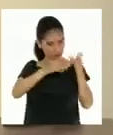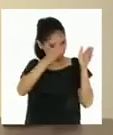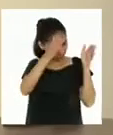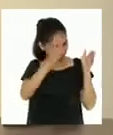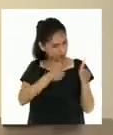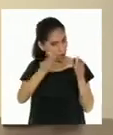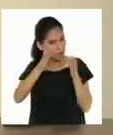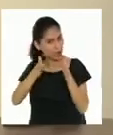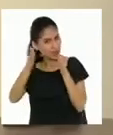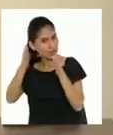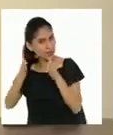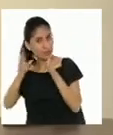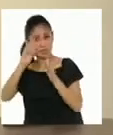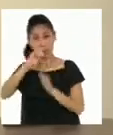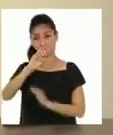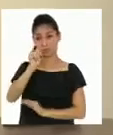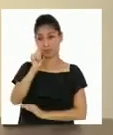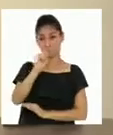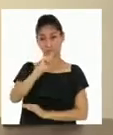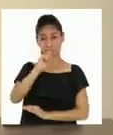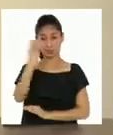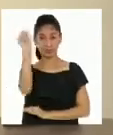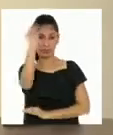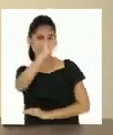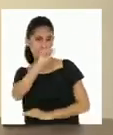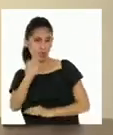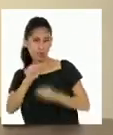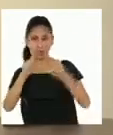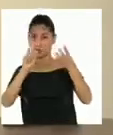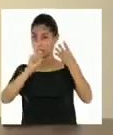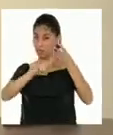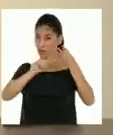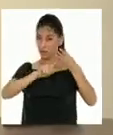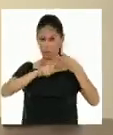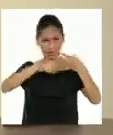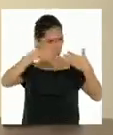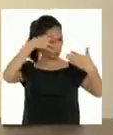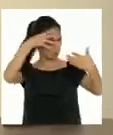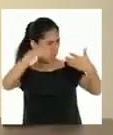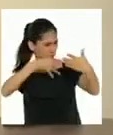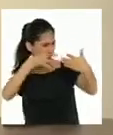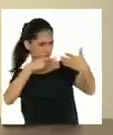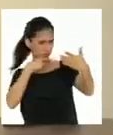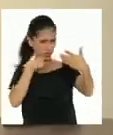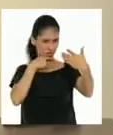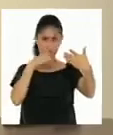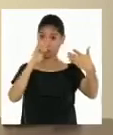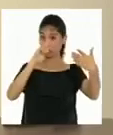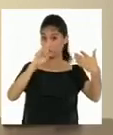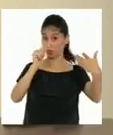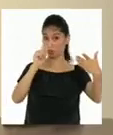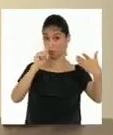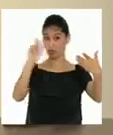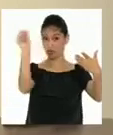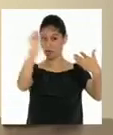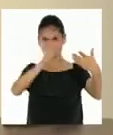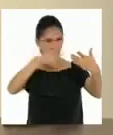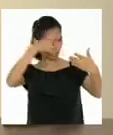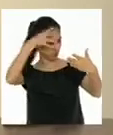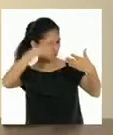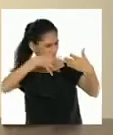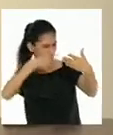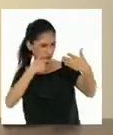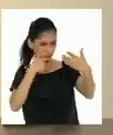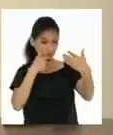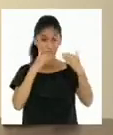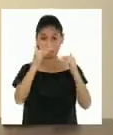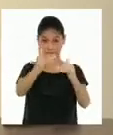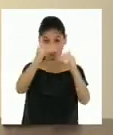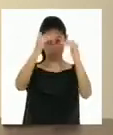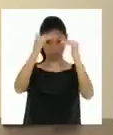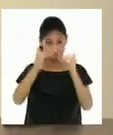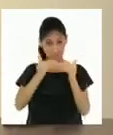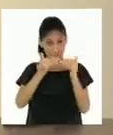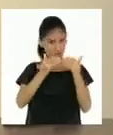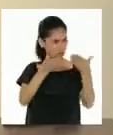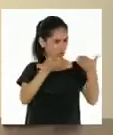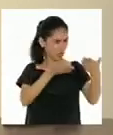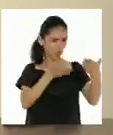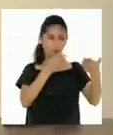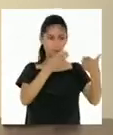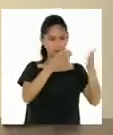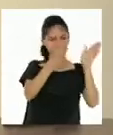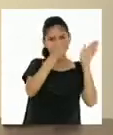de los datos, análisis e interpretación de los datos, formulación de conclusiones